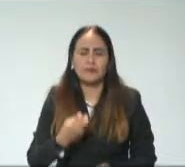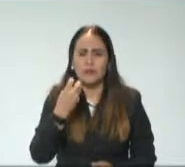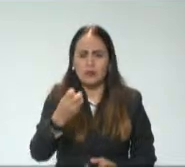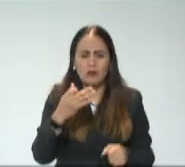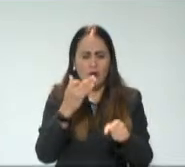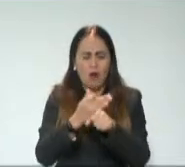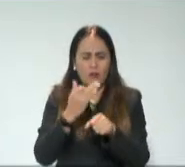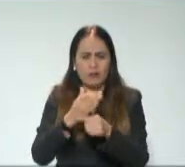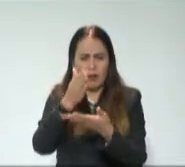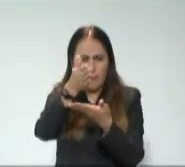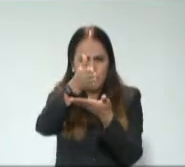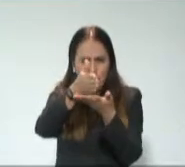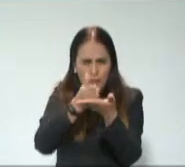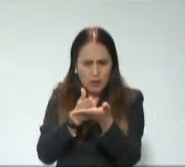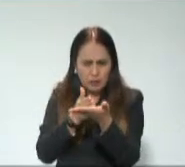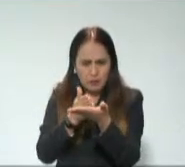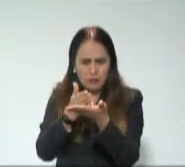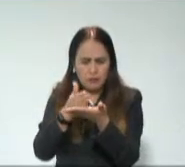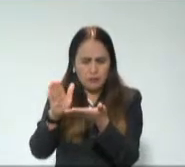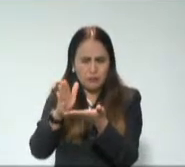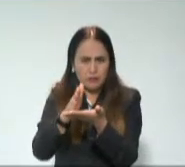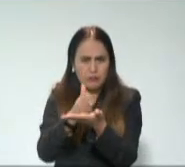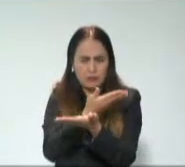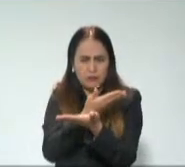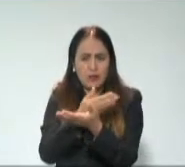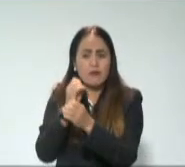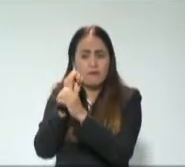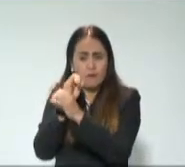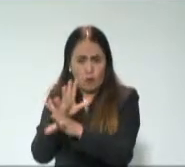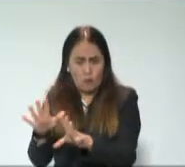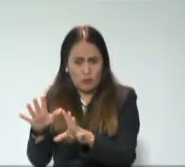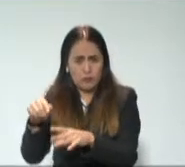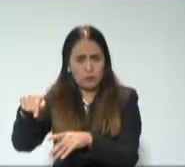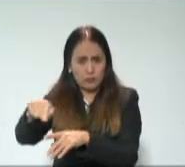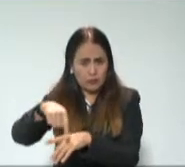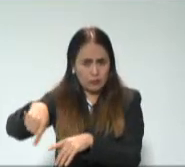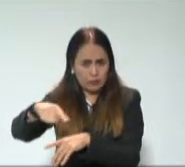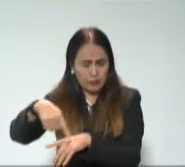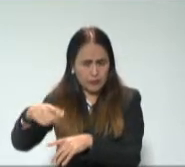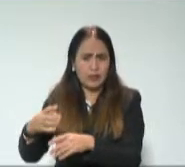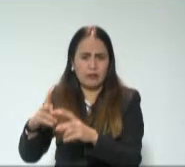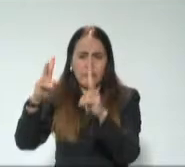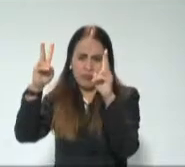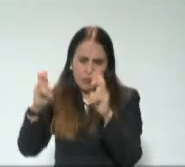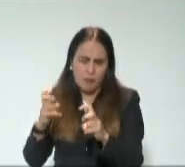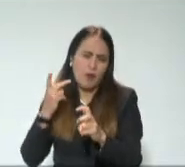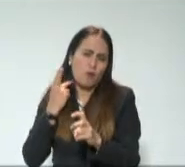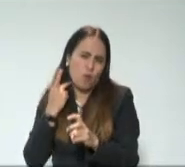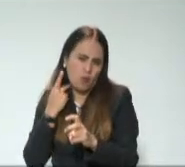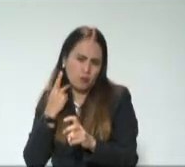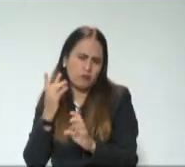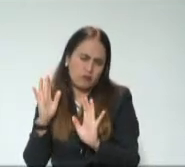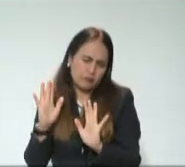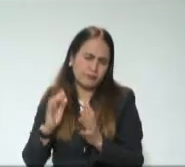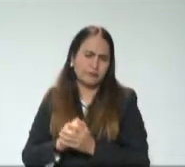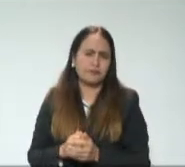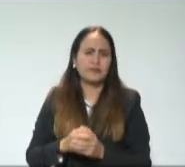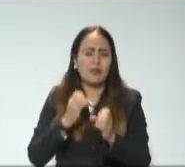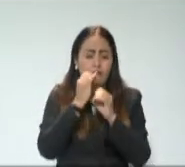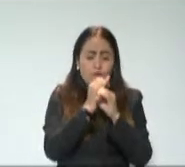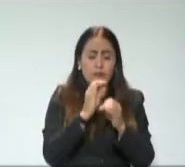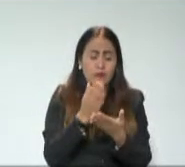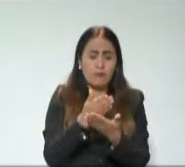línea que separa la información manejada desde el punto de vista político válido también de la